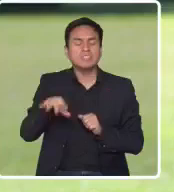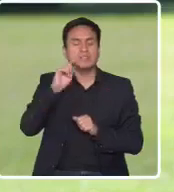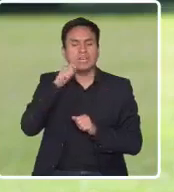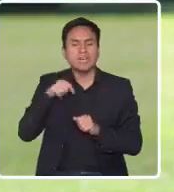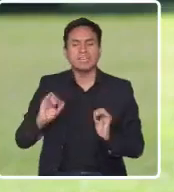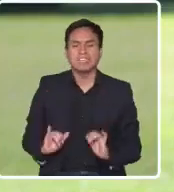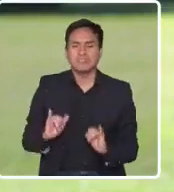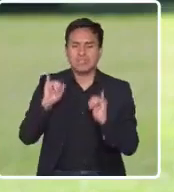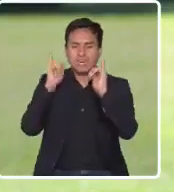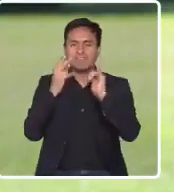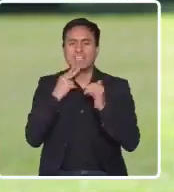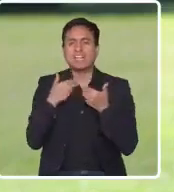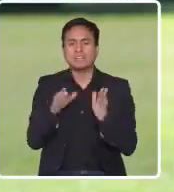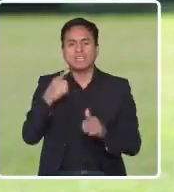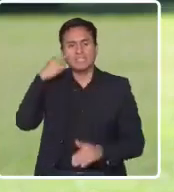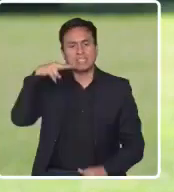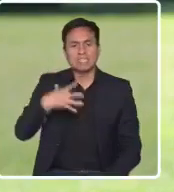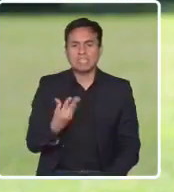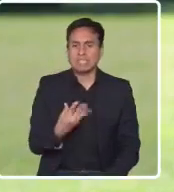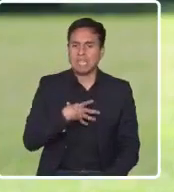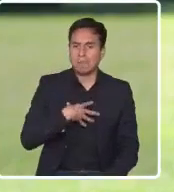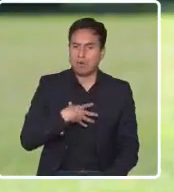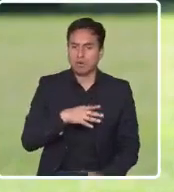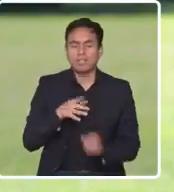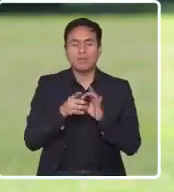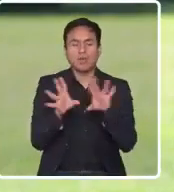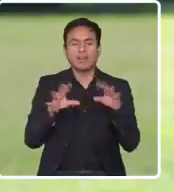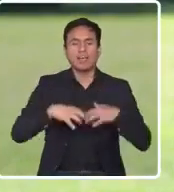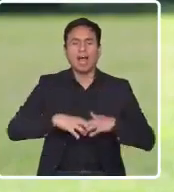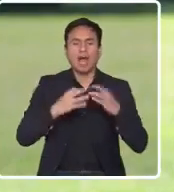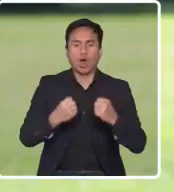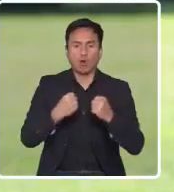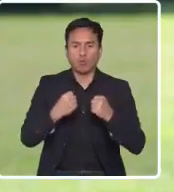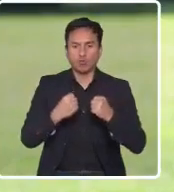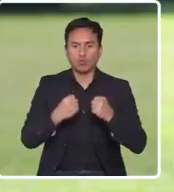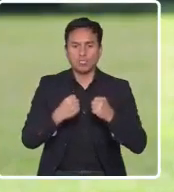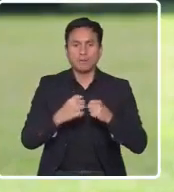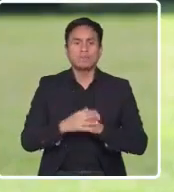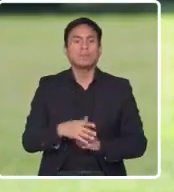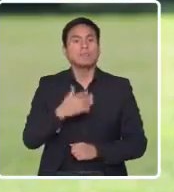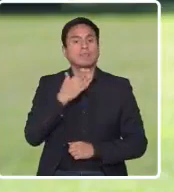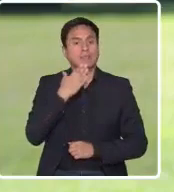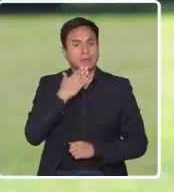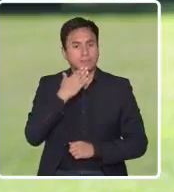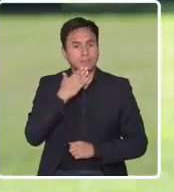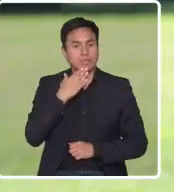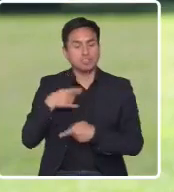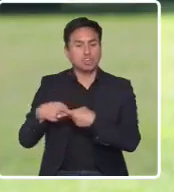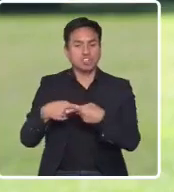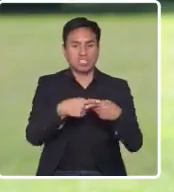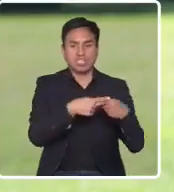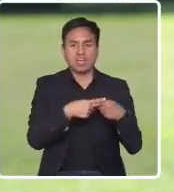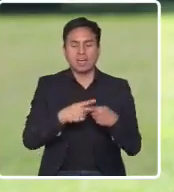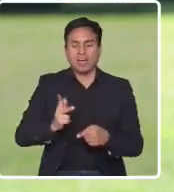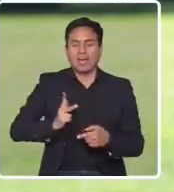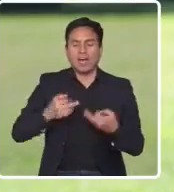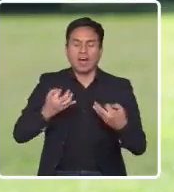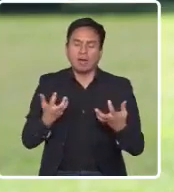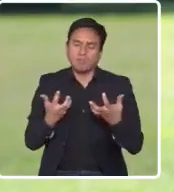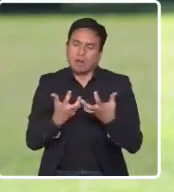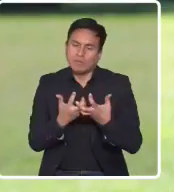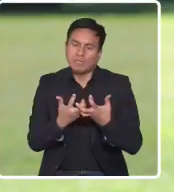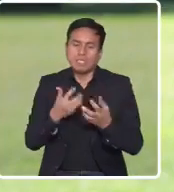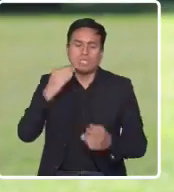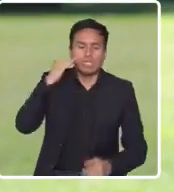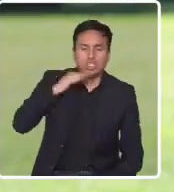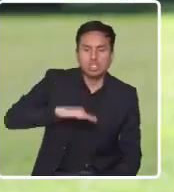que podamos disfrutar de una vida libre de temor, de una democracia más robusta y también de una sociedad que sea más amable